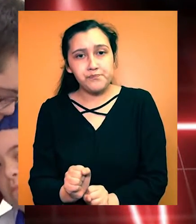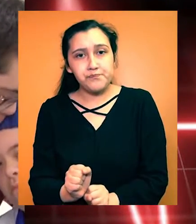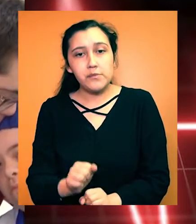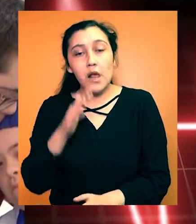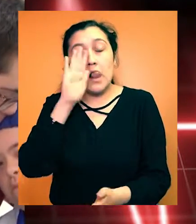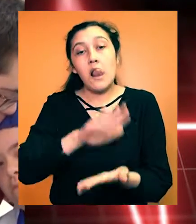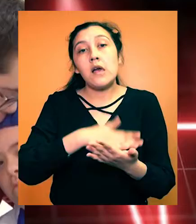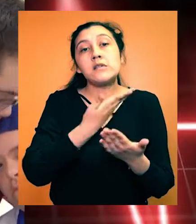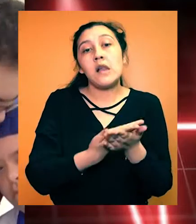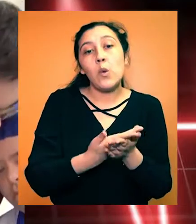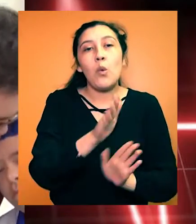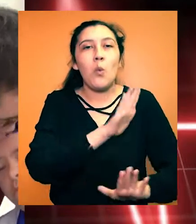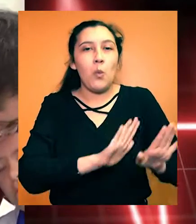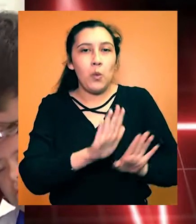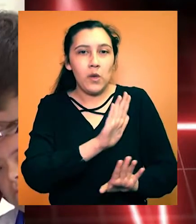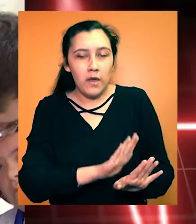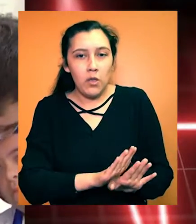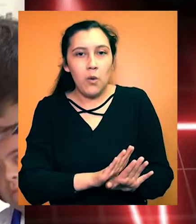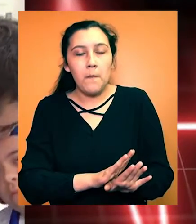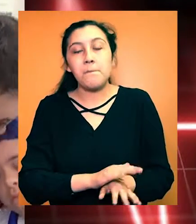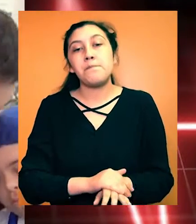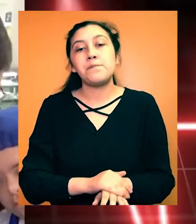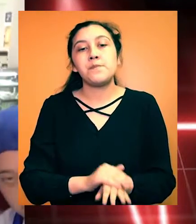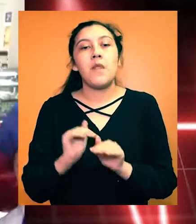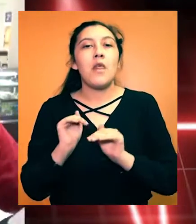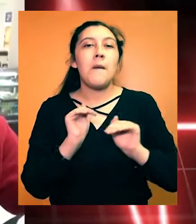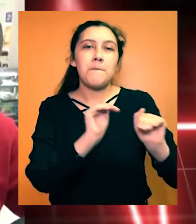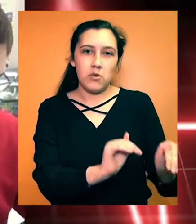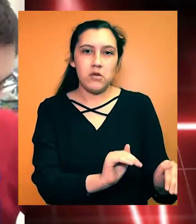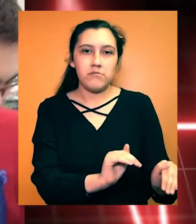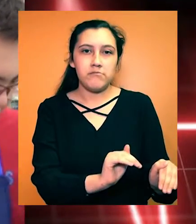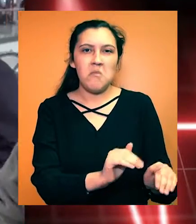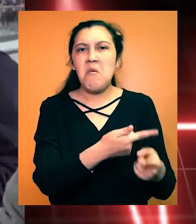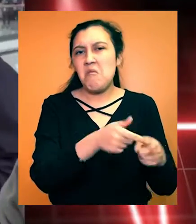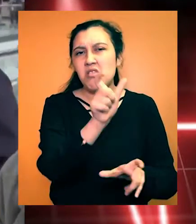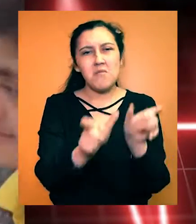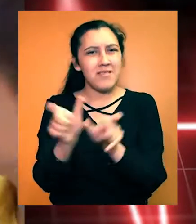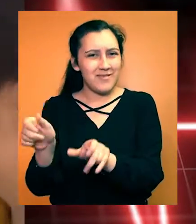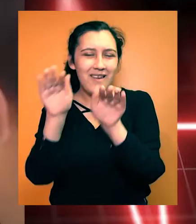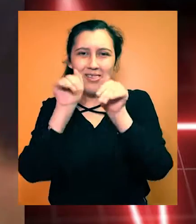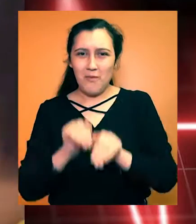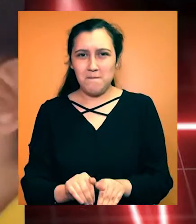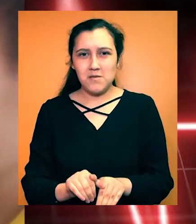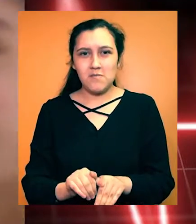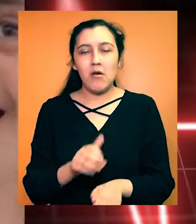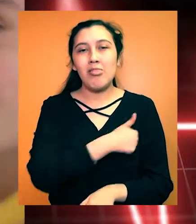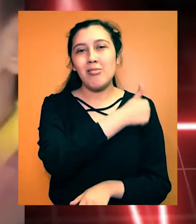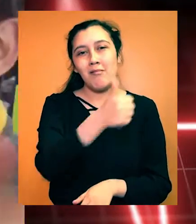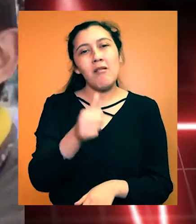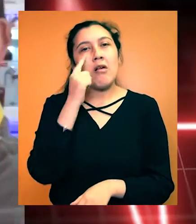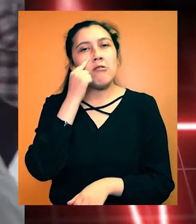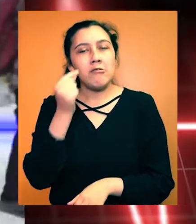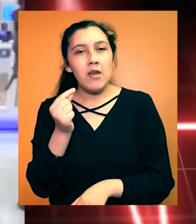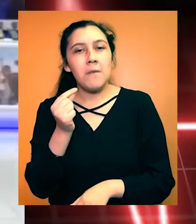en Chile, tanto público como privado, les proporciona como cualquier otro ser humano. Cada día hay más conocimiento de la condición